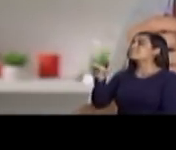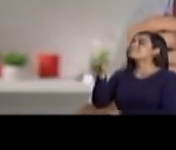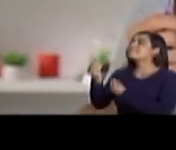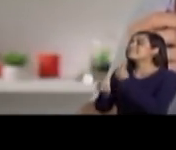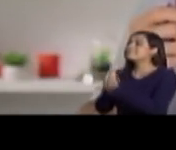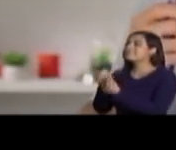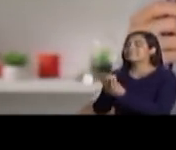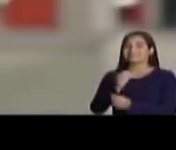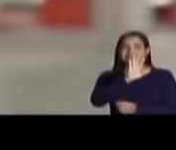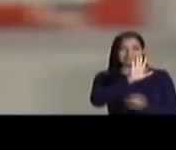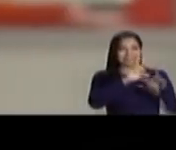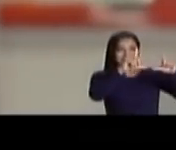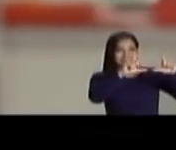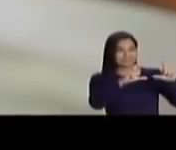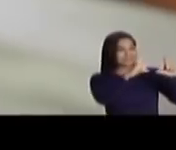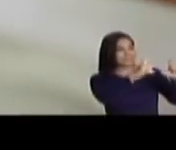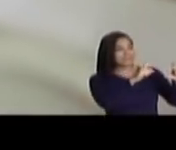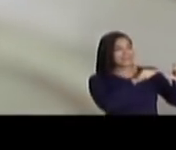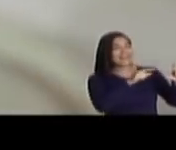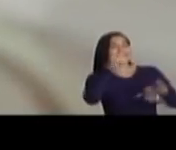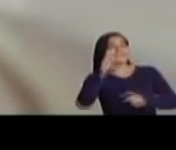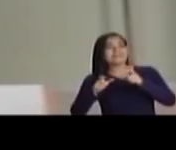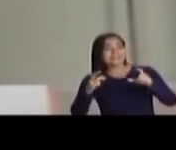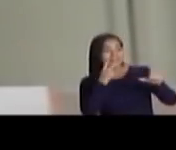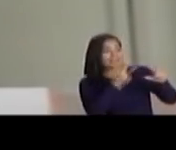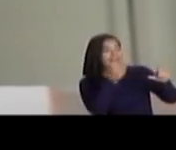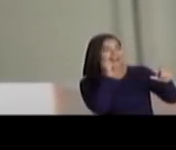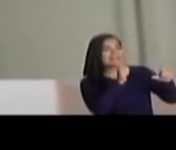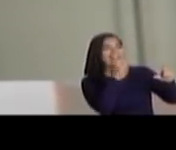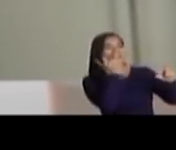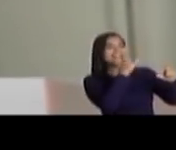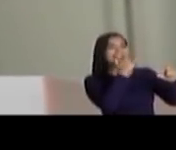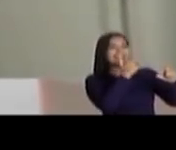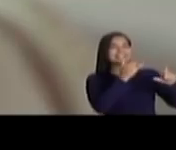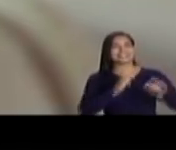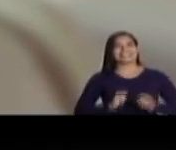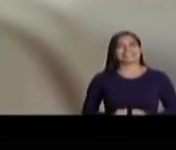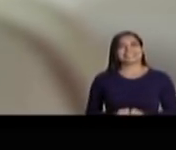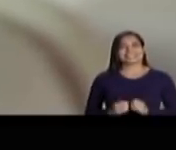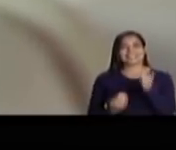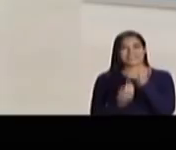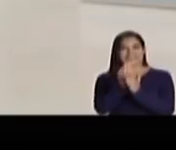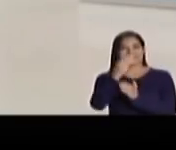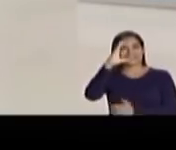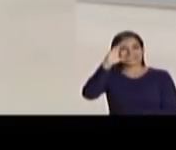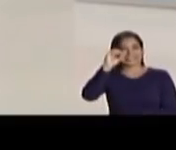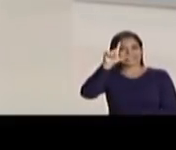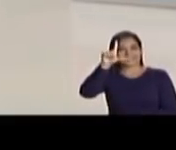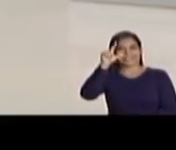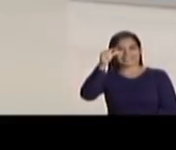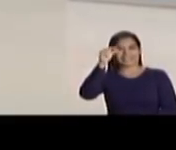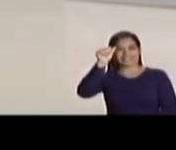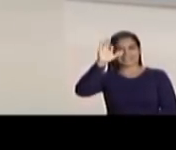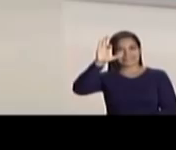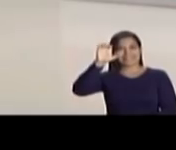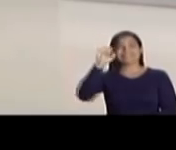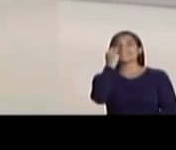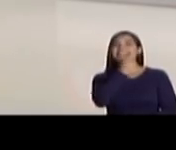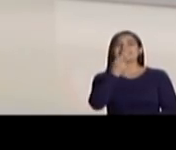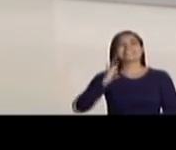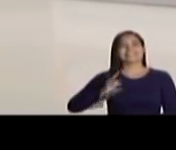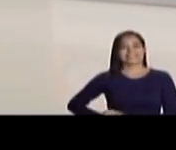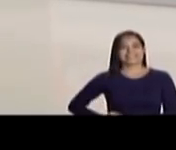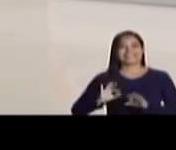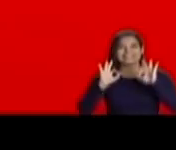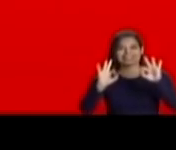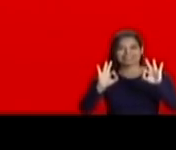increíble que espera en mitad van a amarse sonrisas uno duda colgate total 12 salud visible